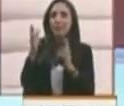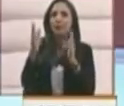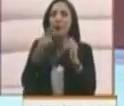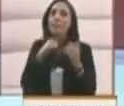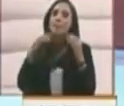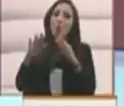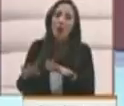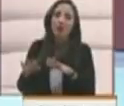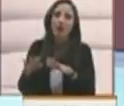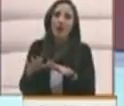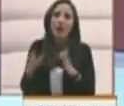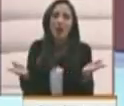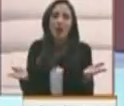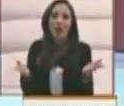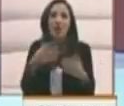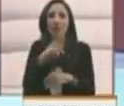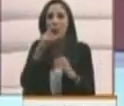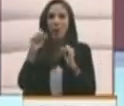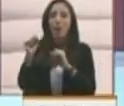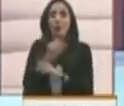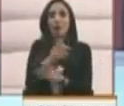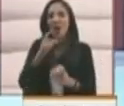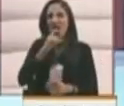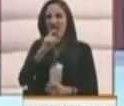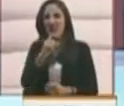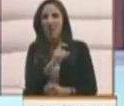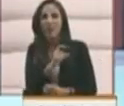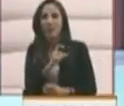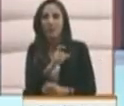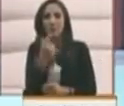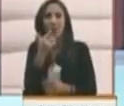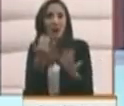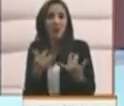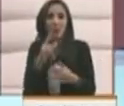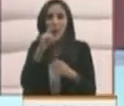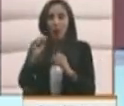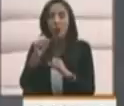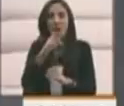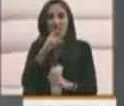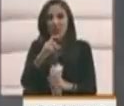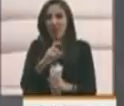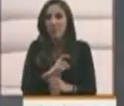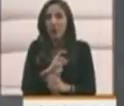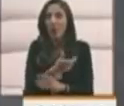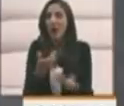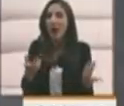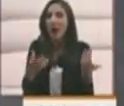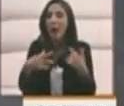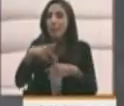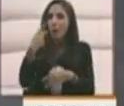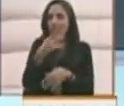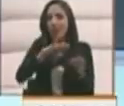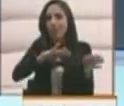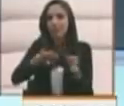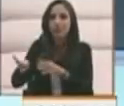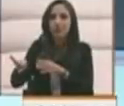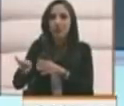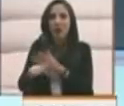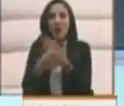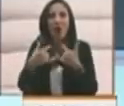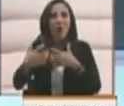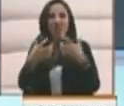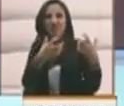adversario político y de convertirlo en enemigo. Es decir, dejamos la política para entrar en la